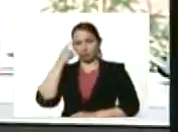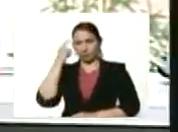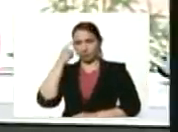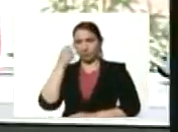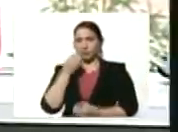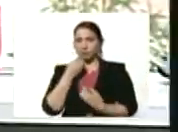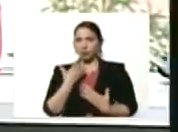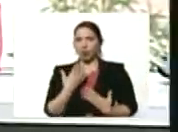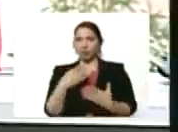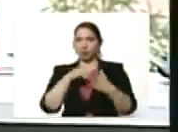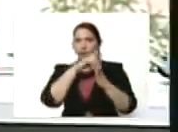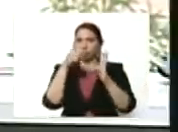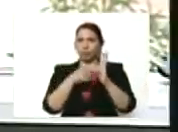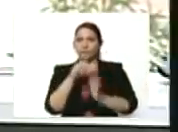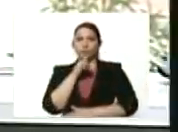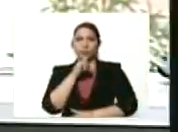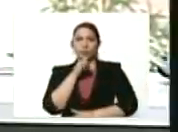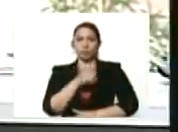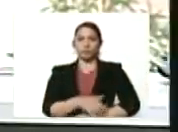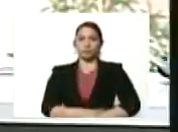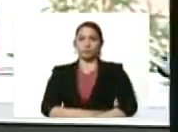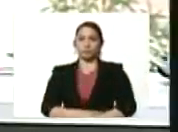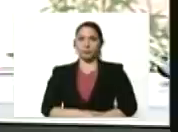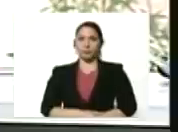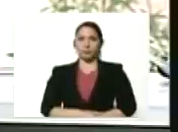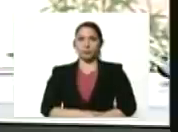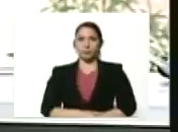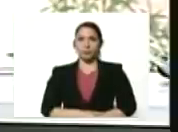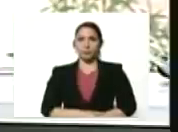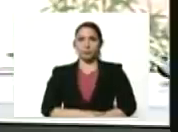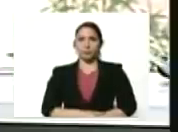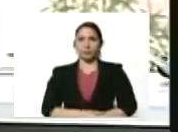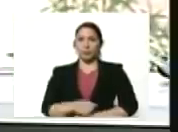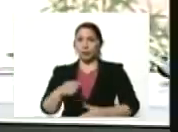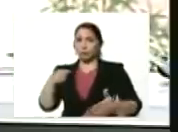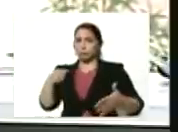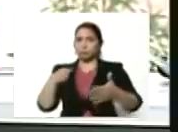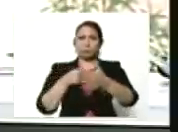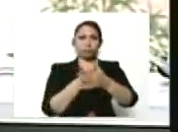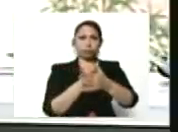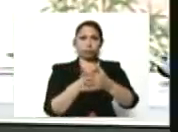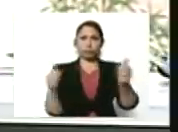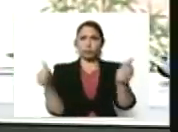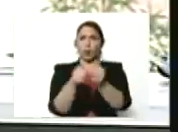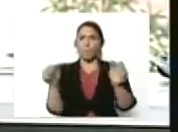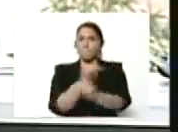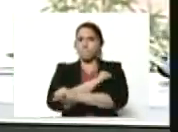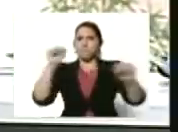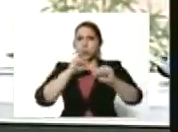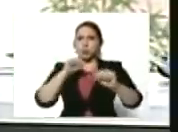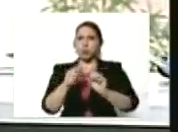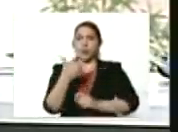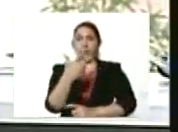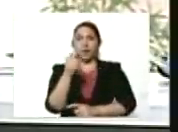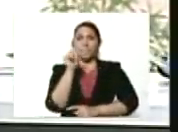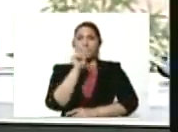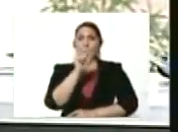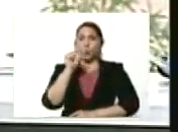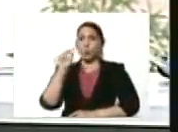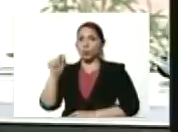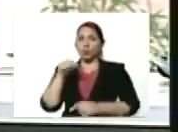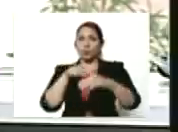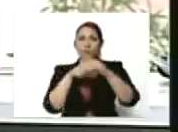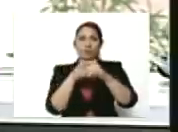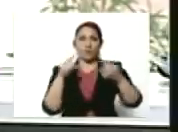buena parte de esto, de lo que iba a ser un atentado con bombas en tres puntos diferentes dentro de la